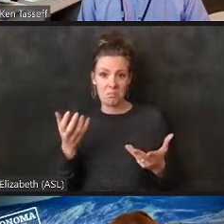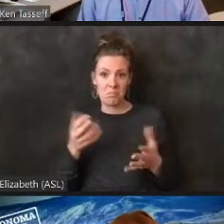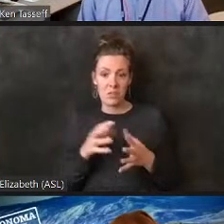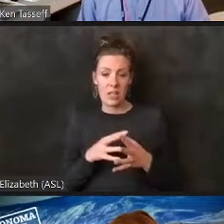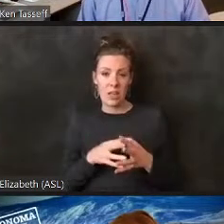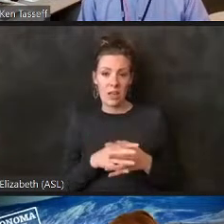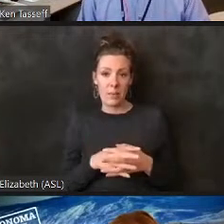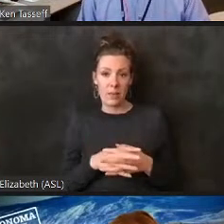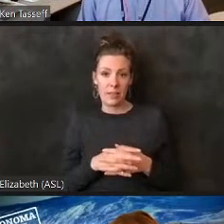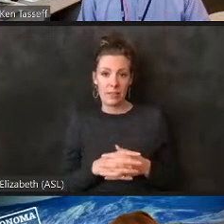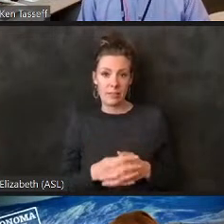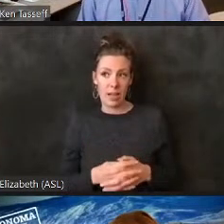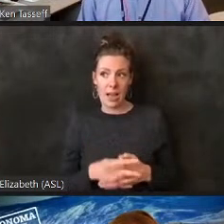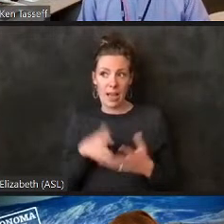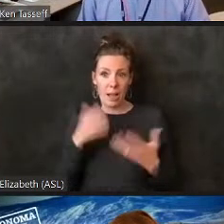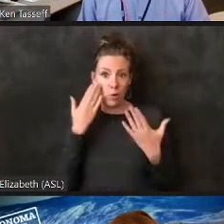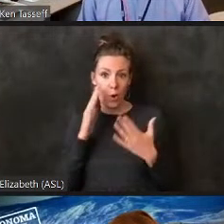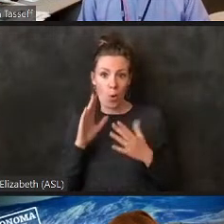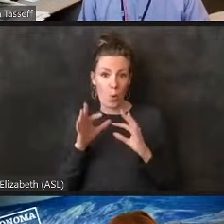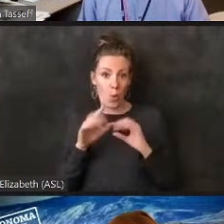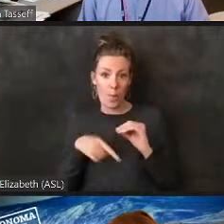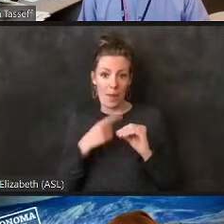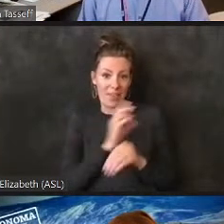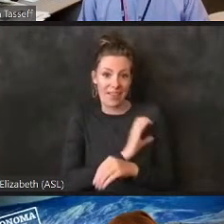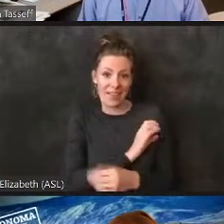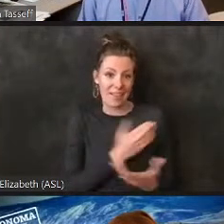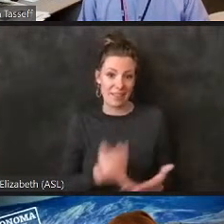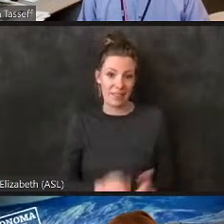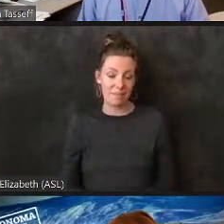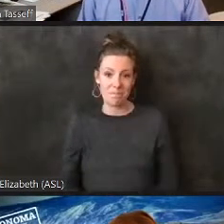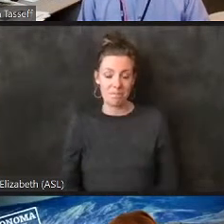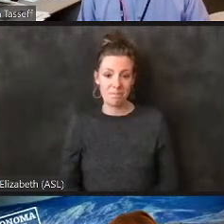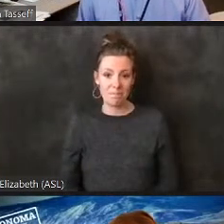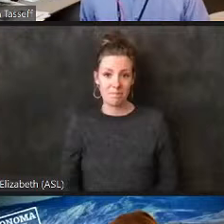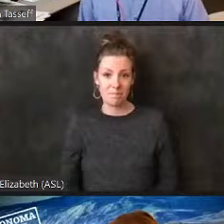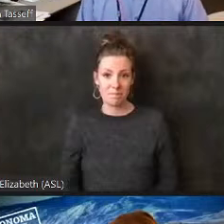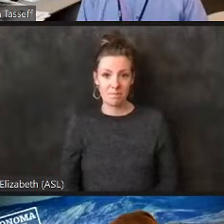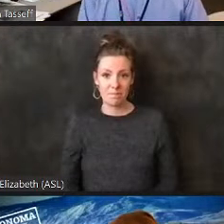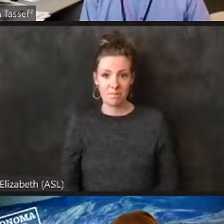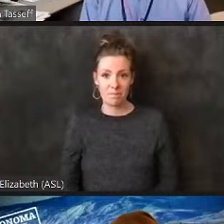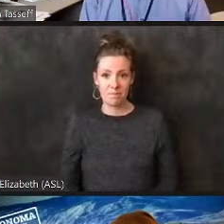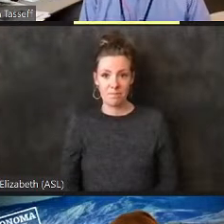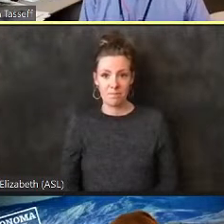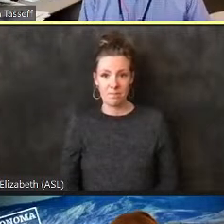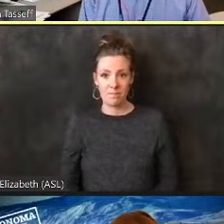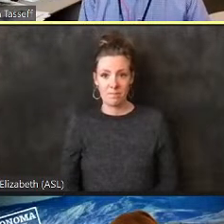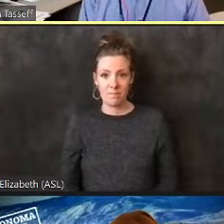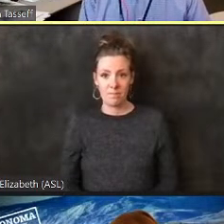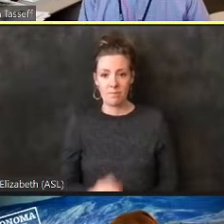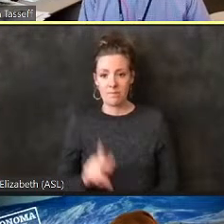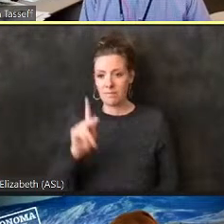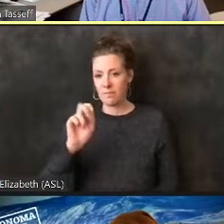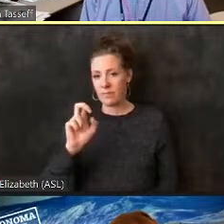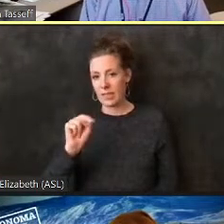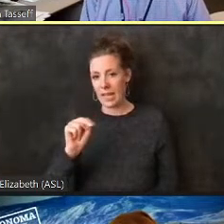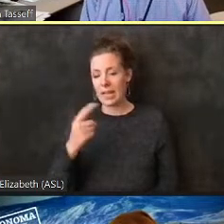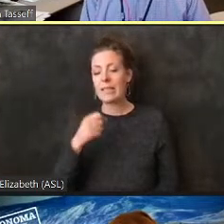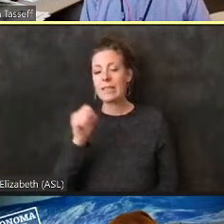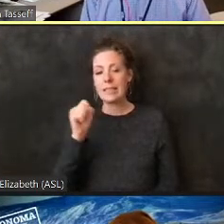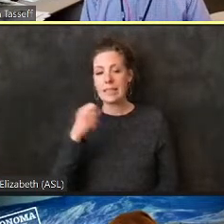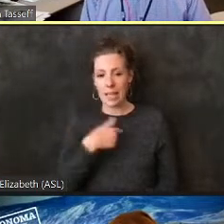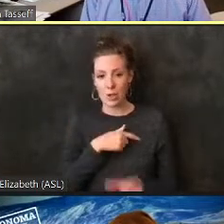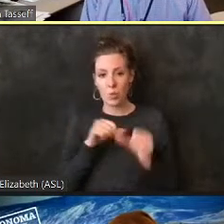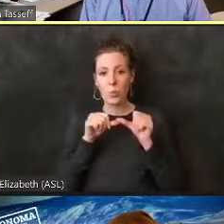condado de Sonoma, en la parte de la clínica, quieren añadir de que se, si se puede.